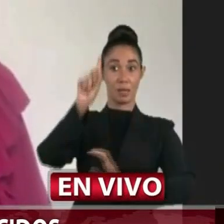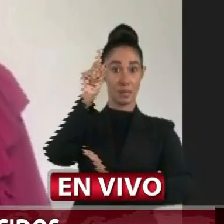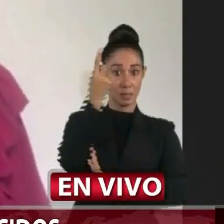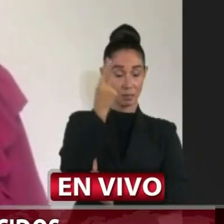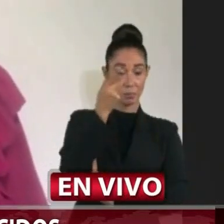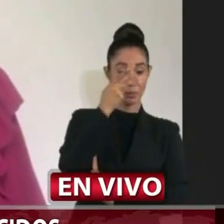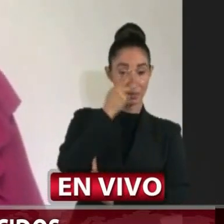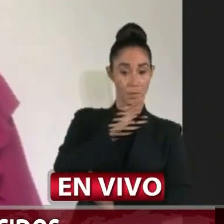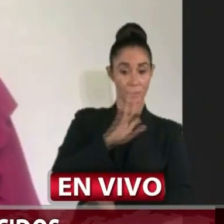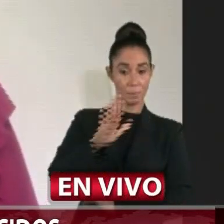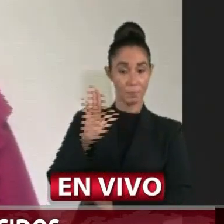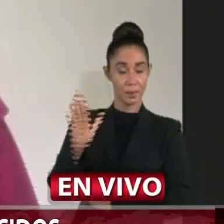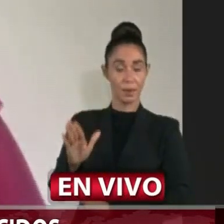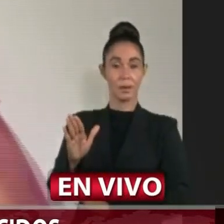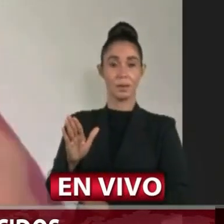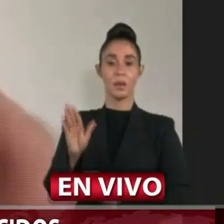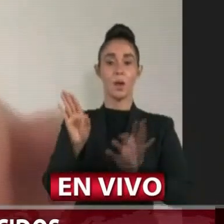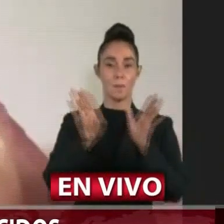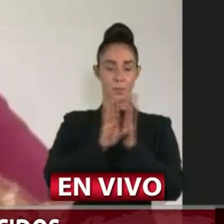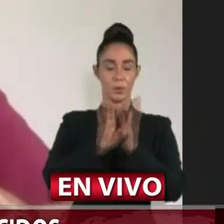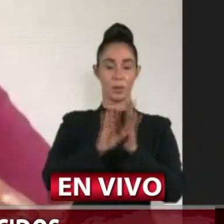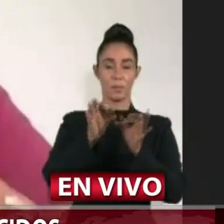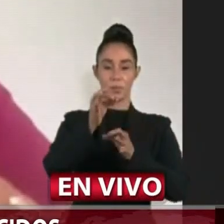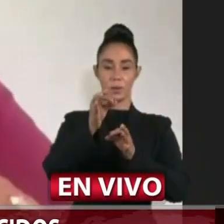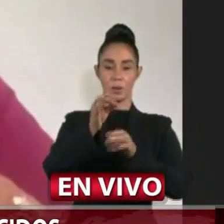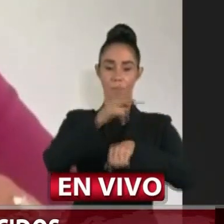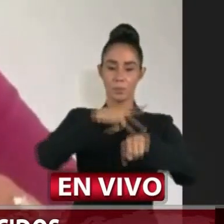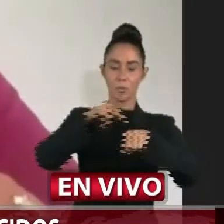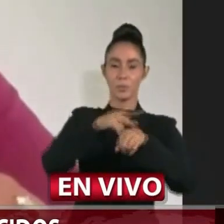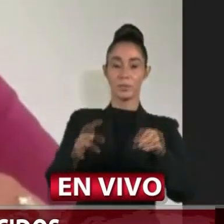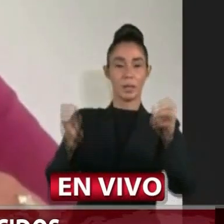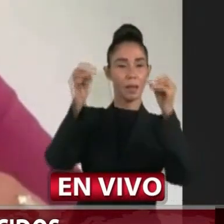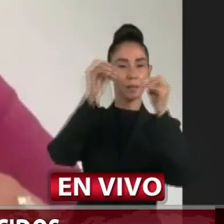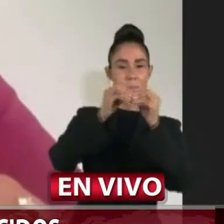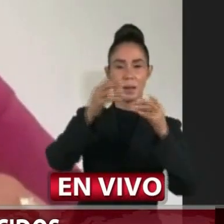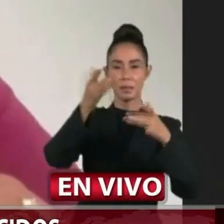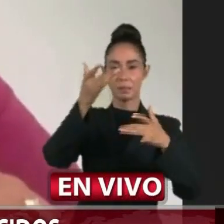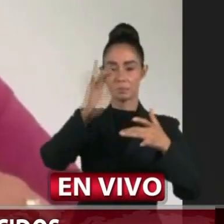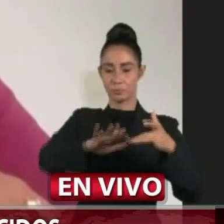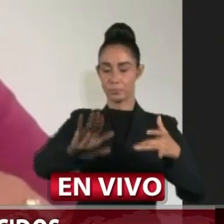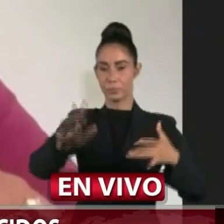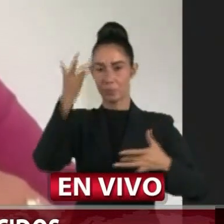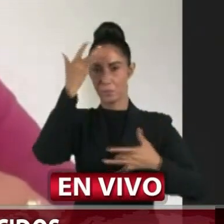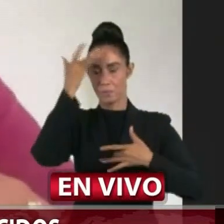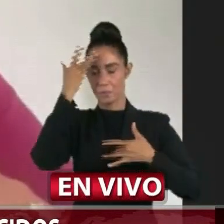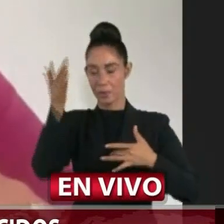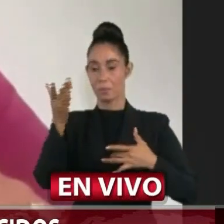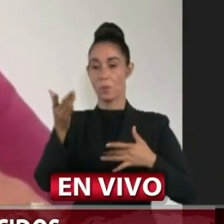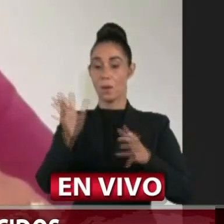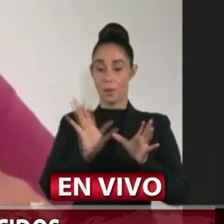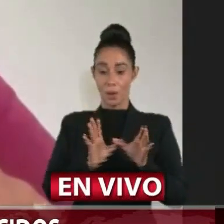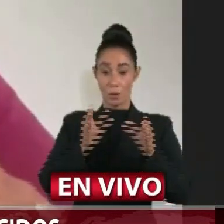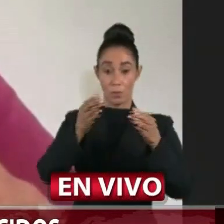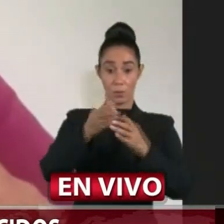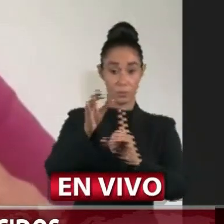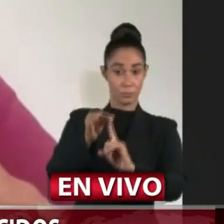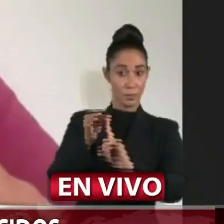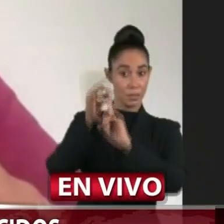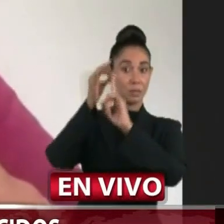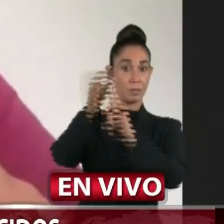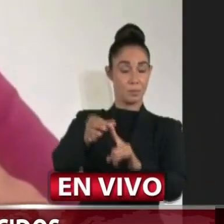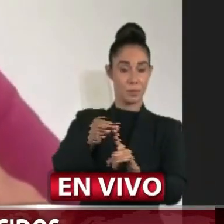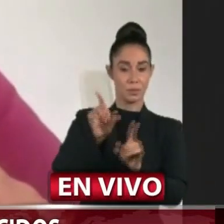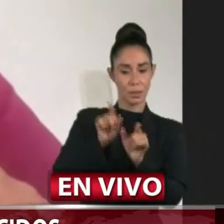esa provincia con alta incidencia de para los niños, si habrá intervención especial, si habrá una política especial